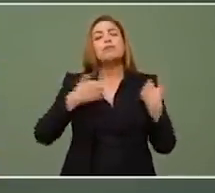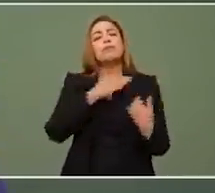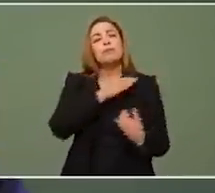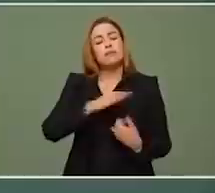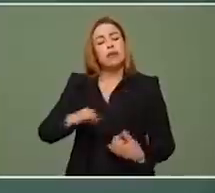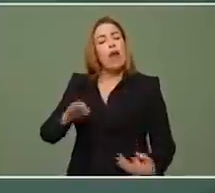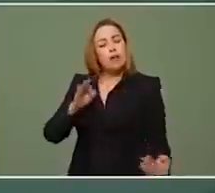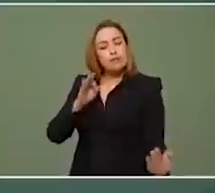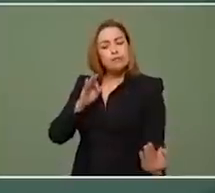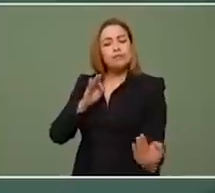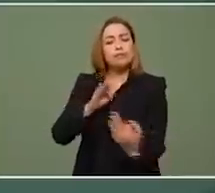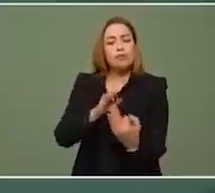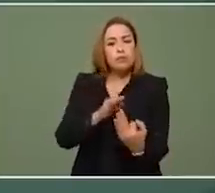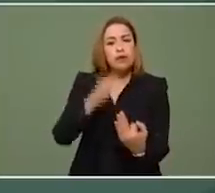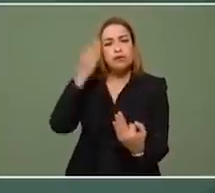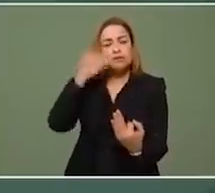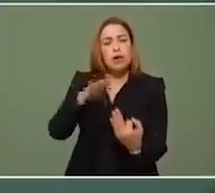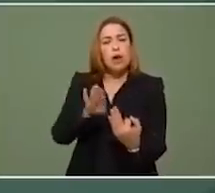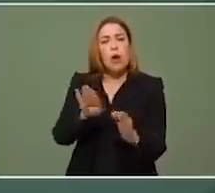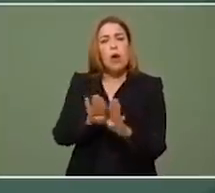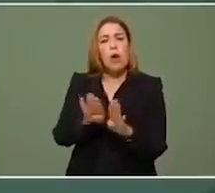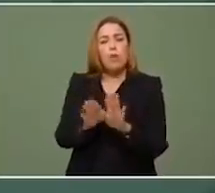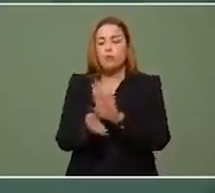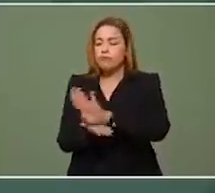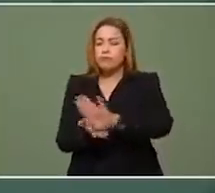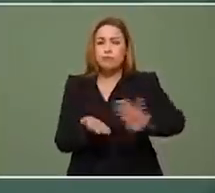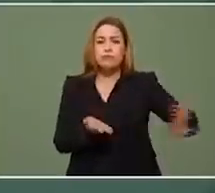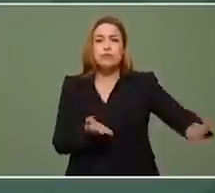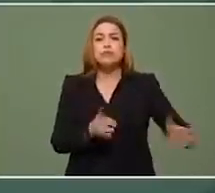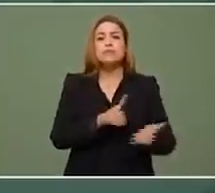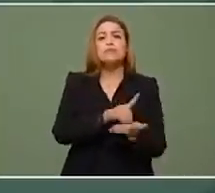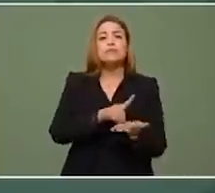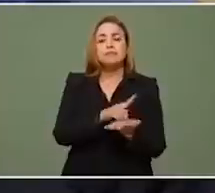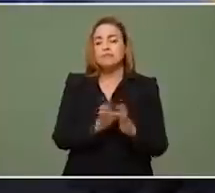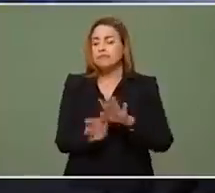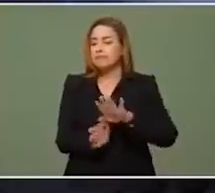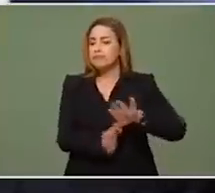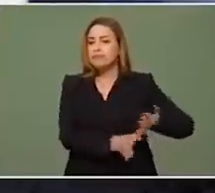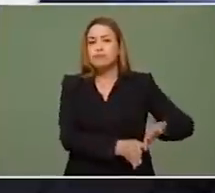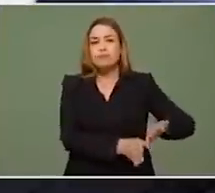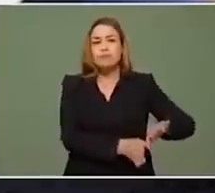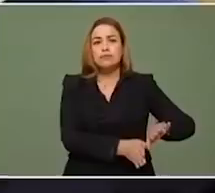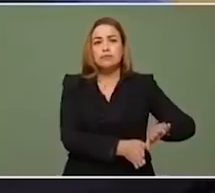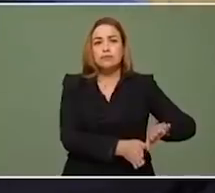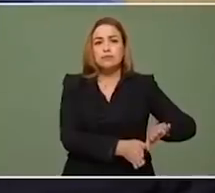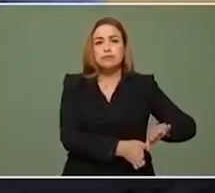el consumo de drogas sobre todo